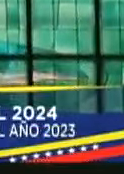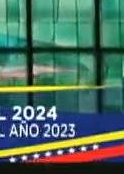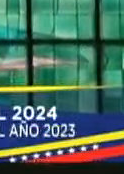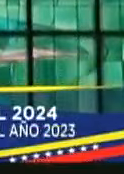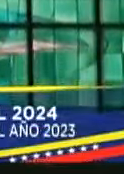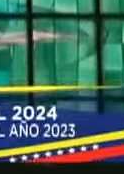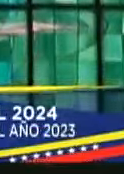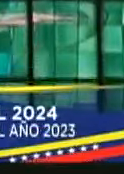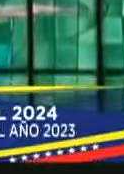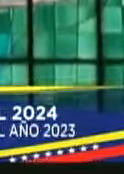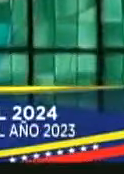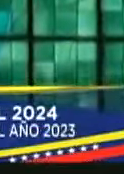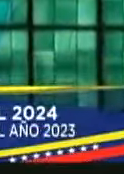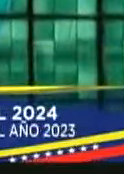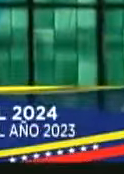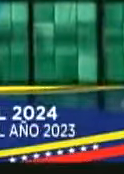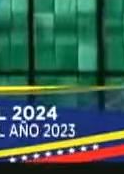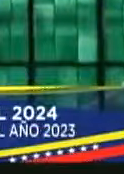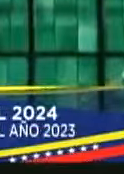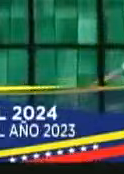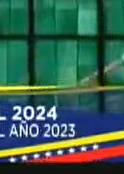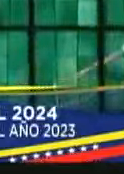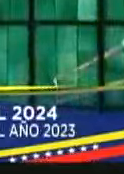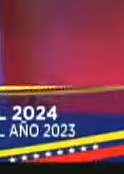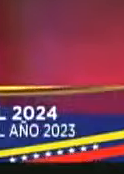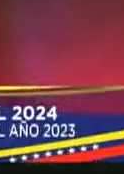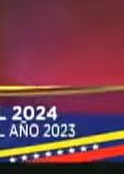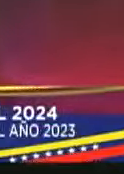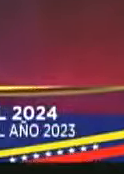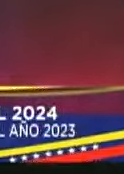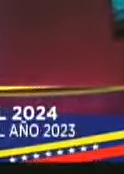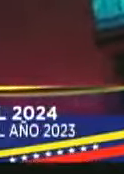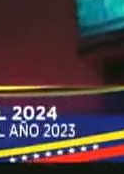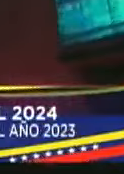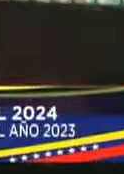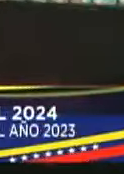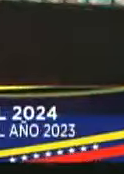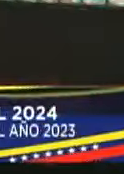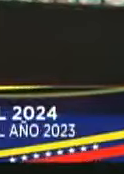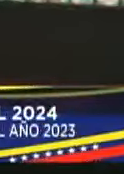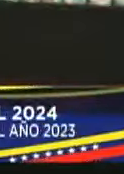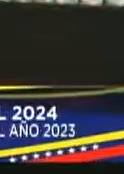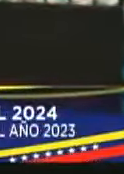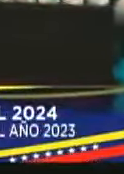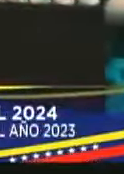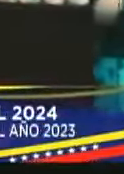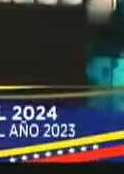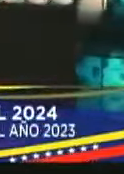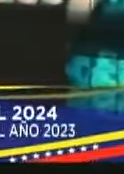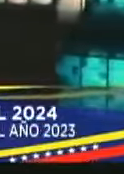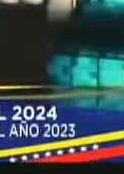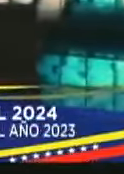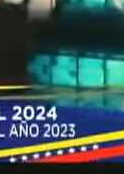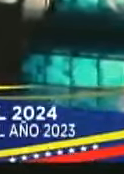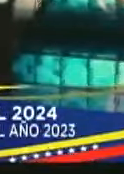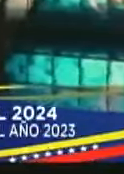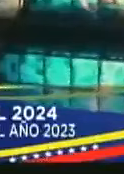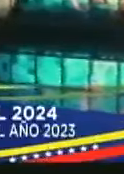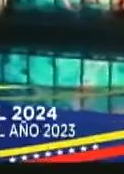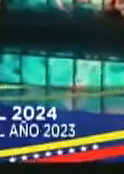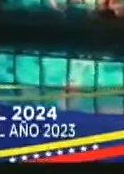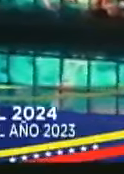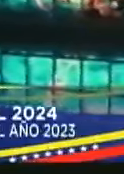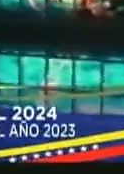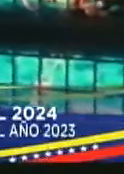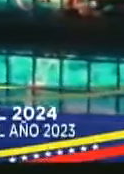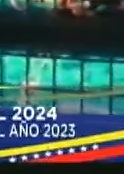así el presidente Nicolás Maduro, se ha enfrentado a todo un país y también ha sido derrotado en Unión Cívico-Militar,